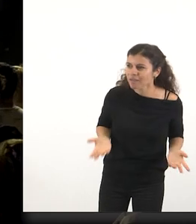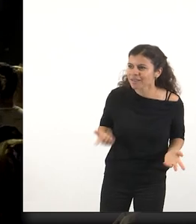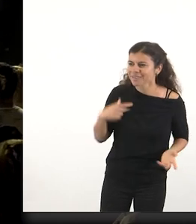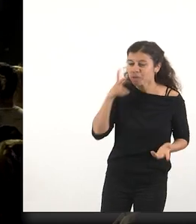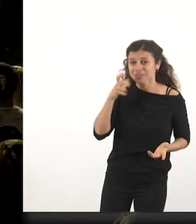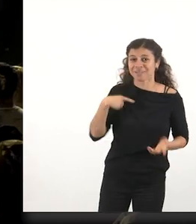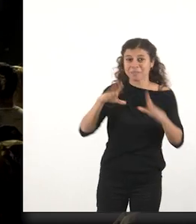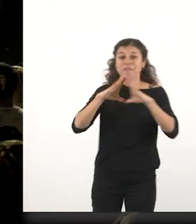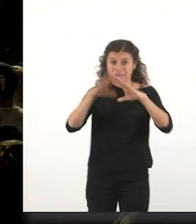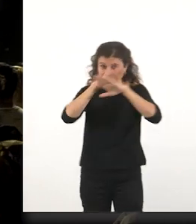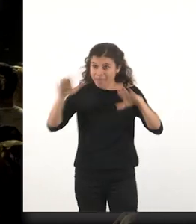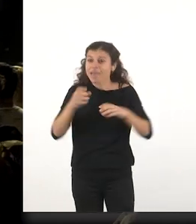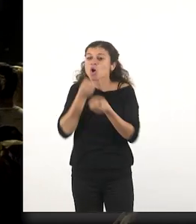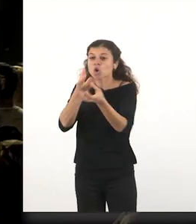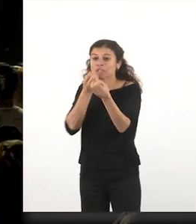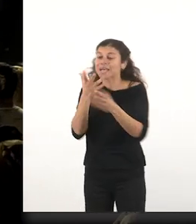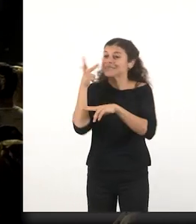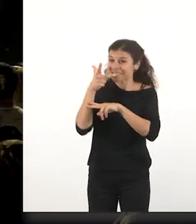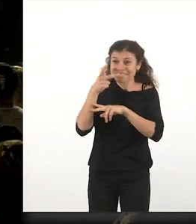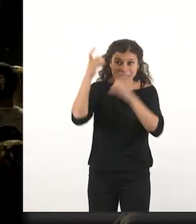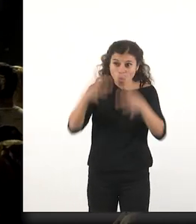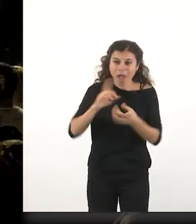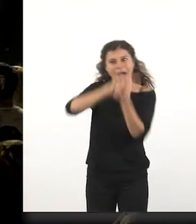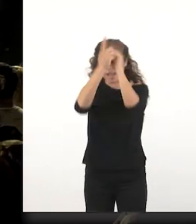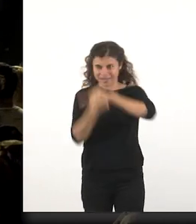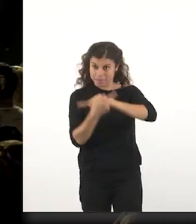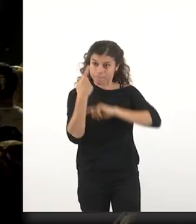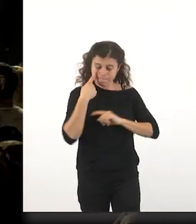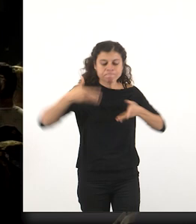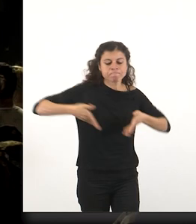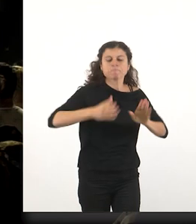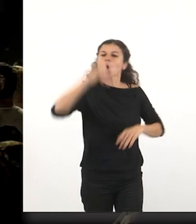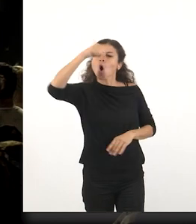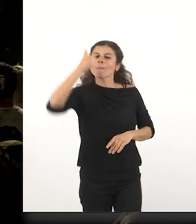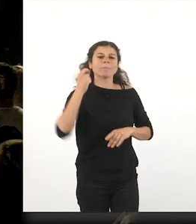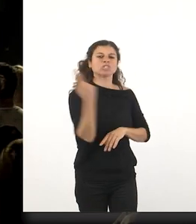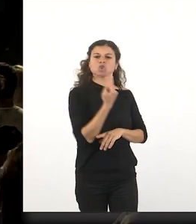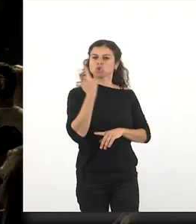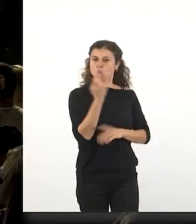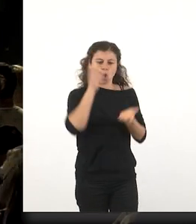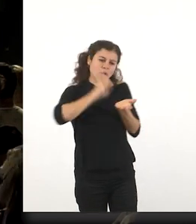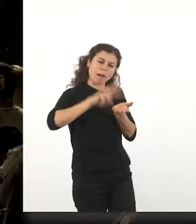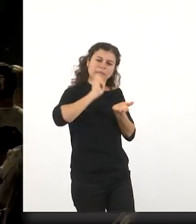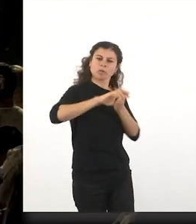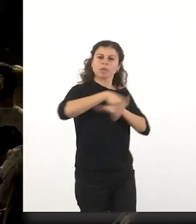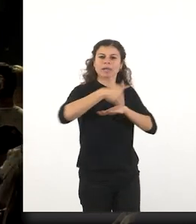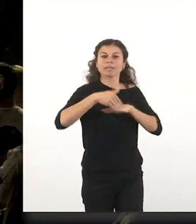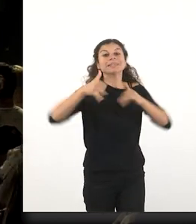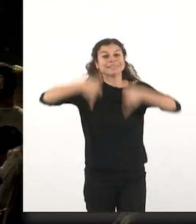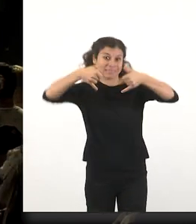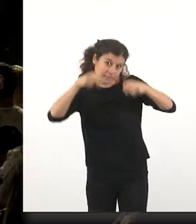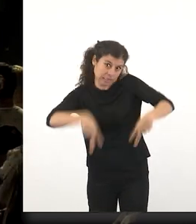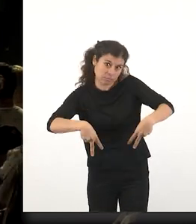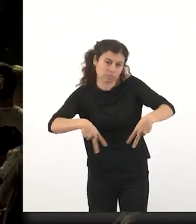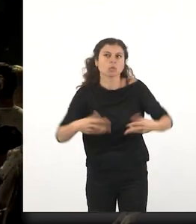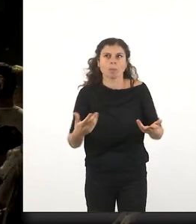veas lo feminazi que soy, te voy a contar el mismo chiste, pero al revés. Es un tío el que camina solo por la calle sin tacones, ¿eh? Si